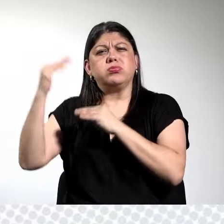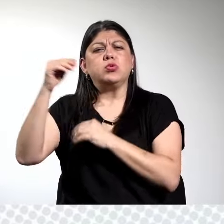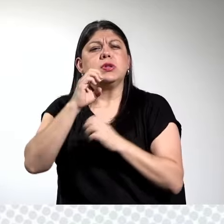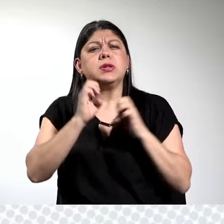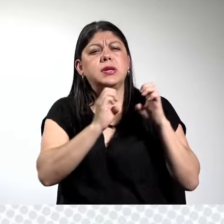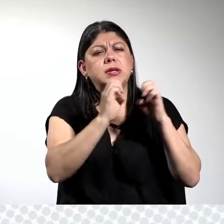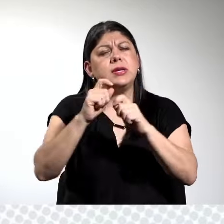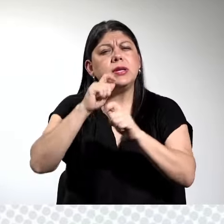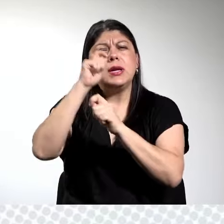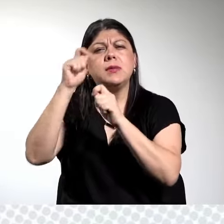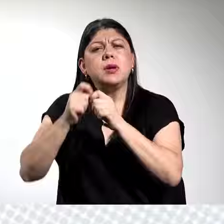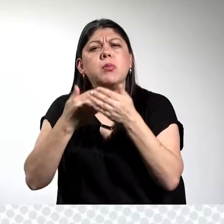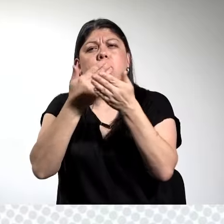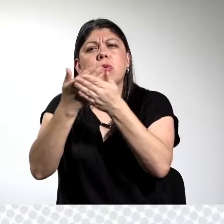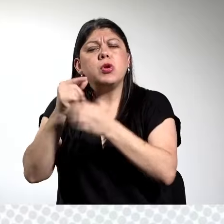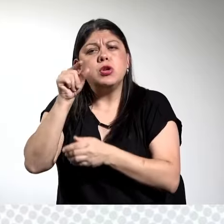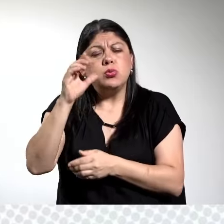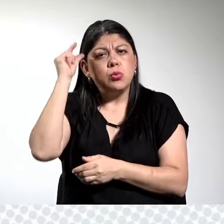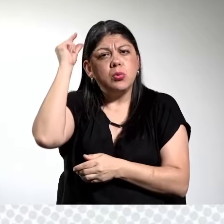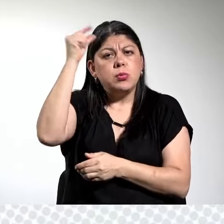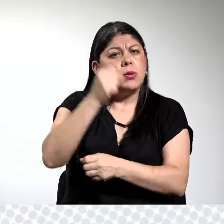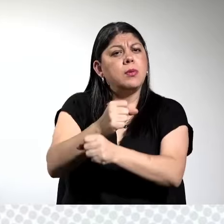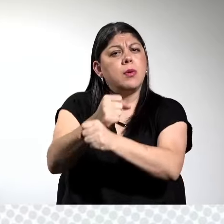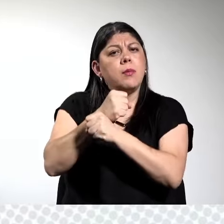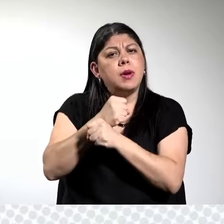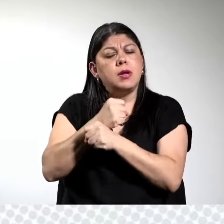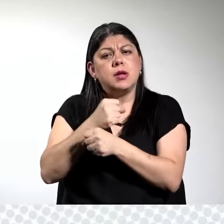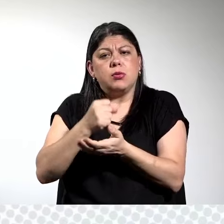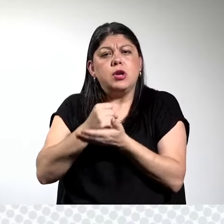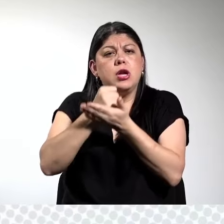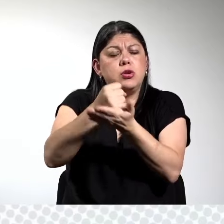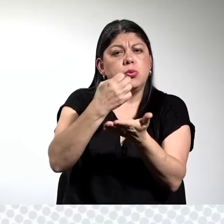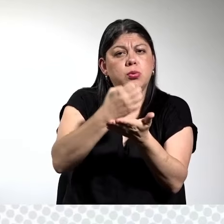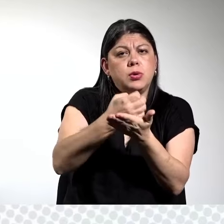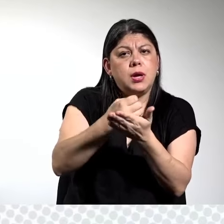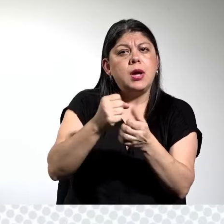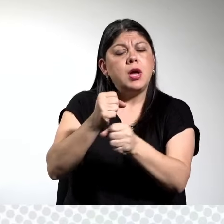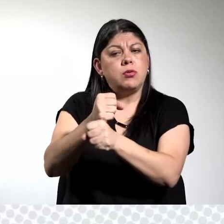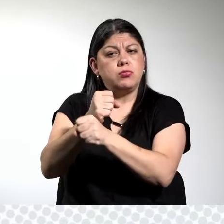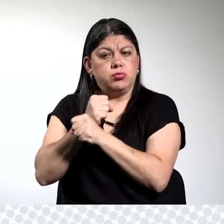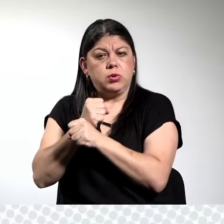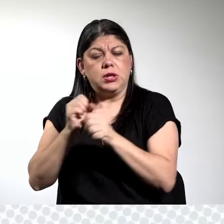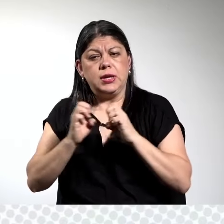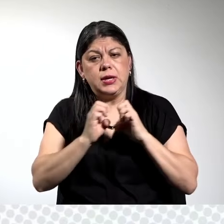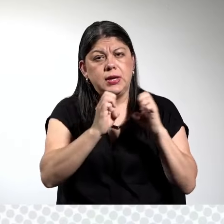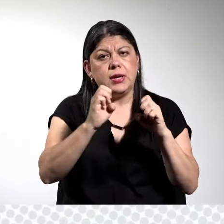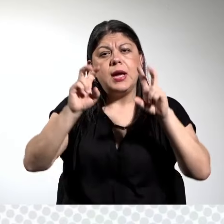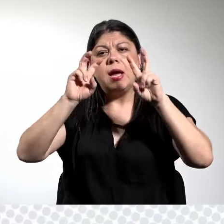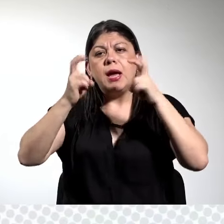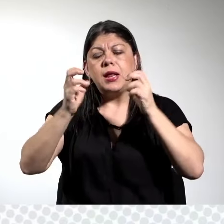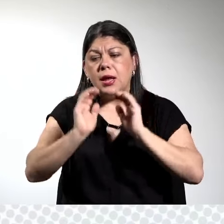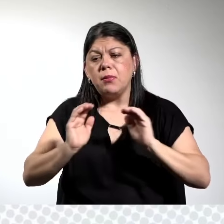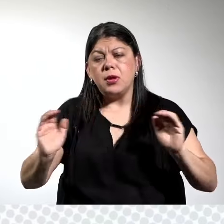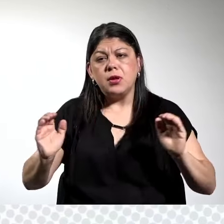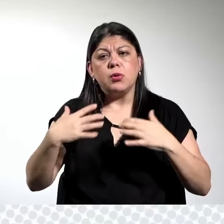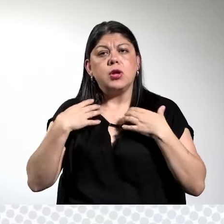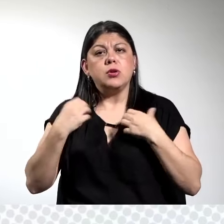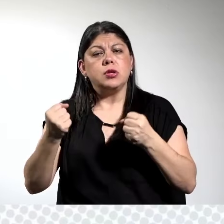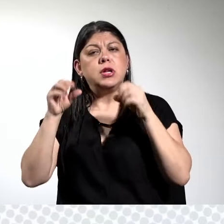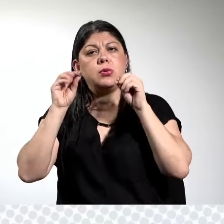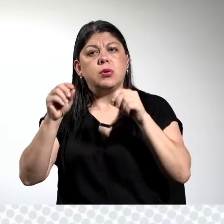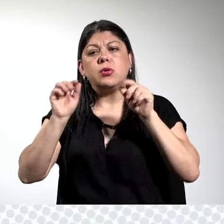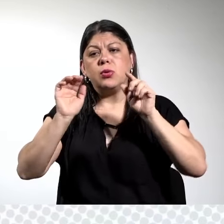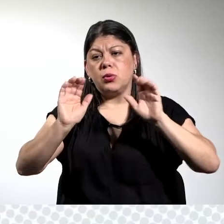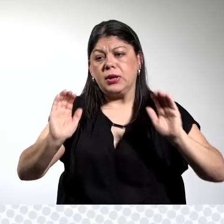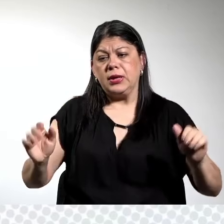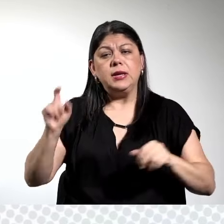estrategias concretas propone su gobierno para asegurar una inversión social sostenida y estratégica en materia de cuidado, salud, educación, lo que la